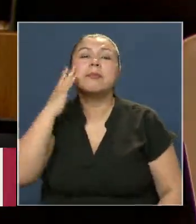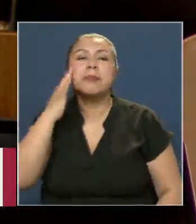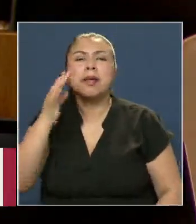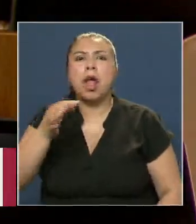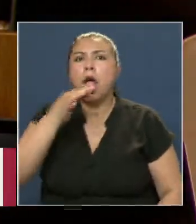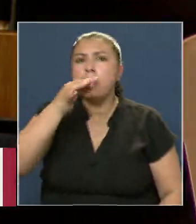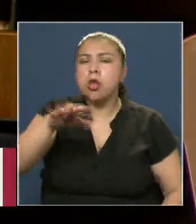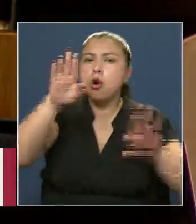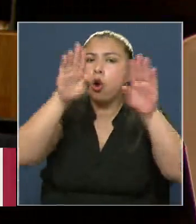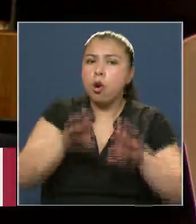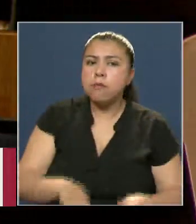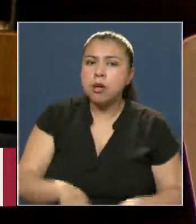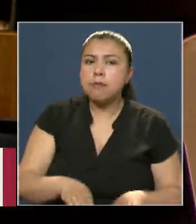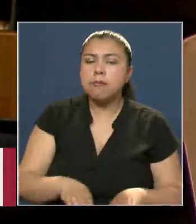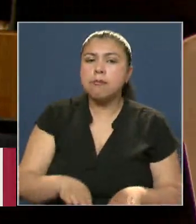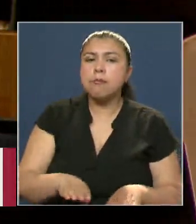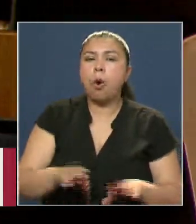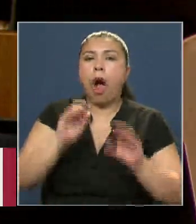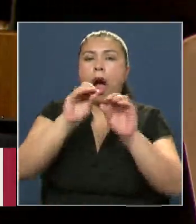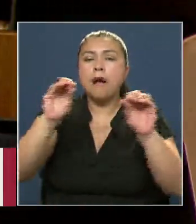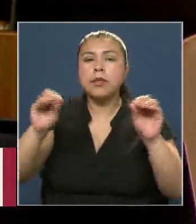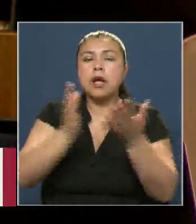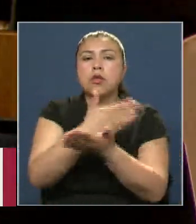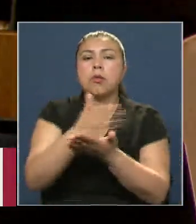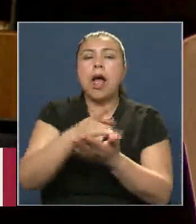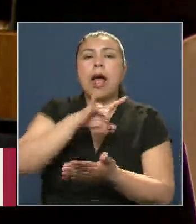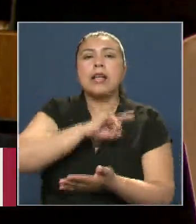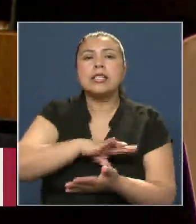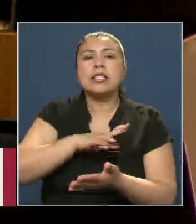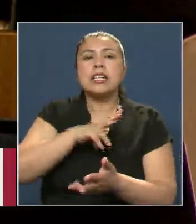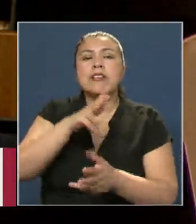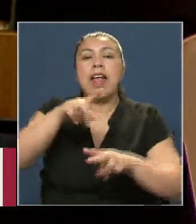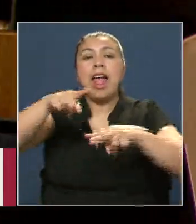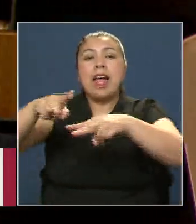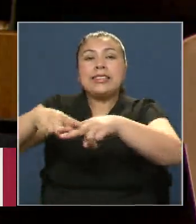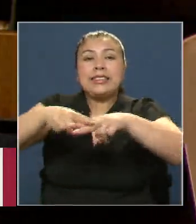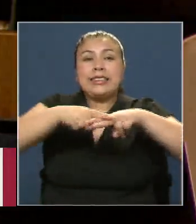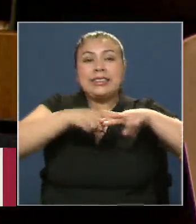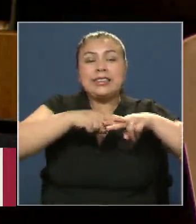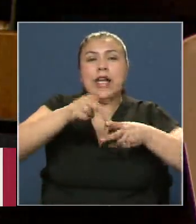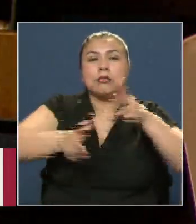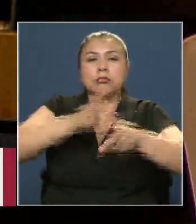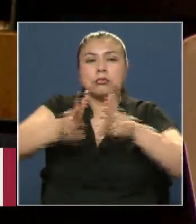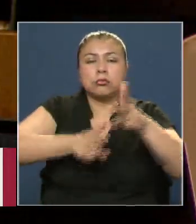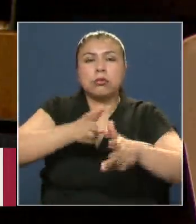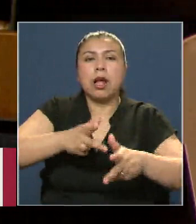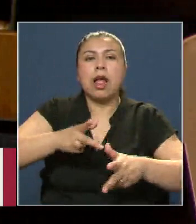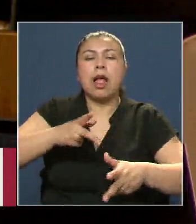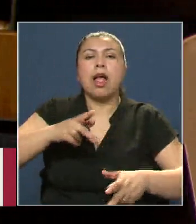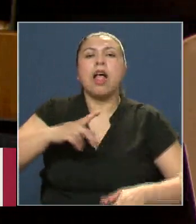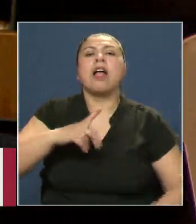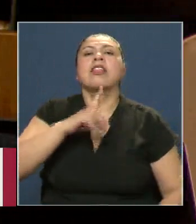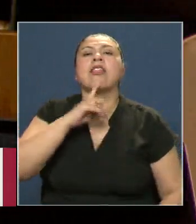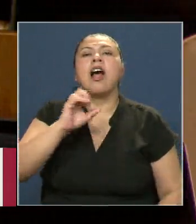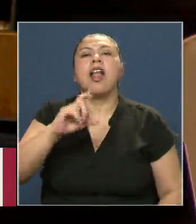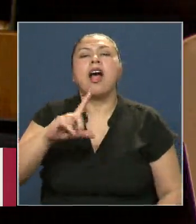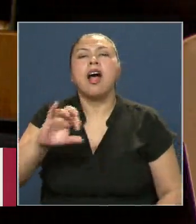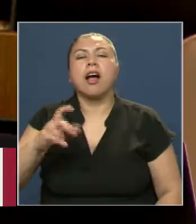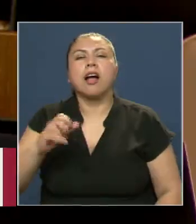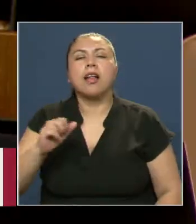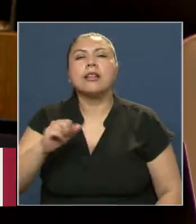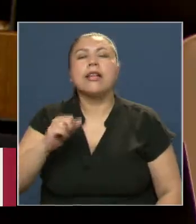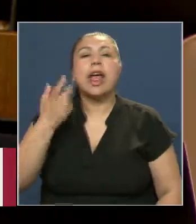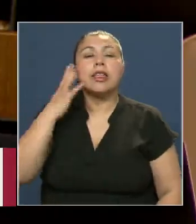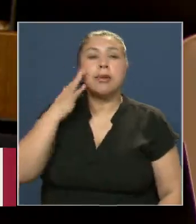reiteró exactamente lo mismo anunciando el plan Chile sobre rieles. No solo el metrotren de Talagante de Melipilla a Santiago, sino